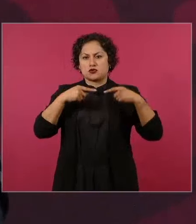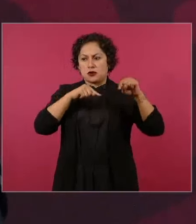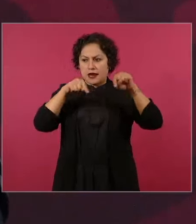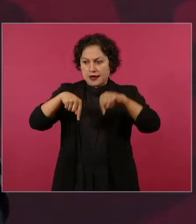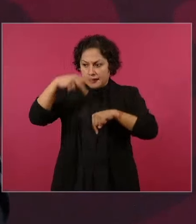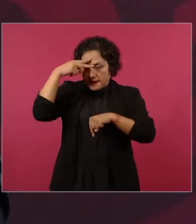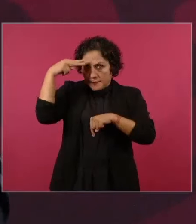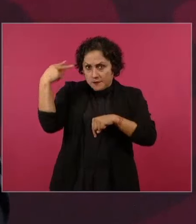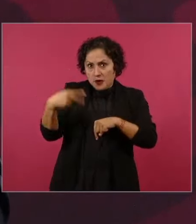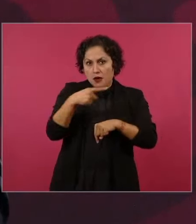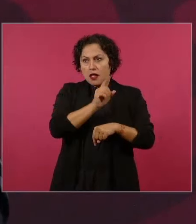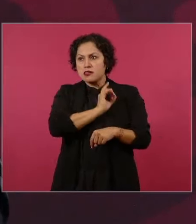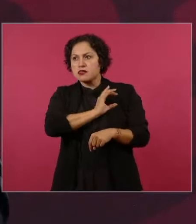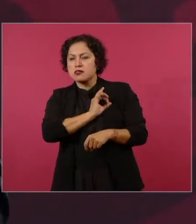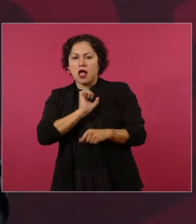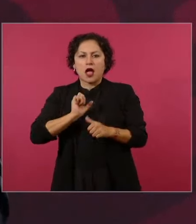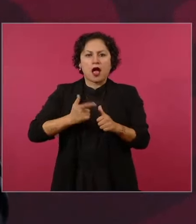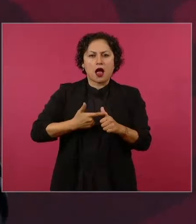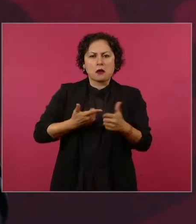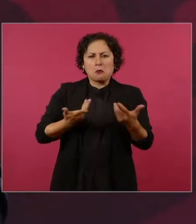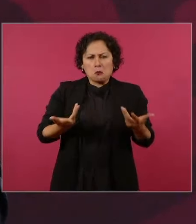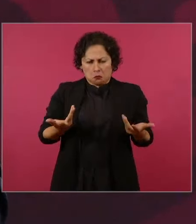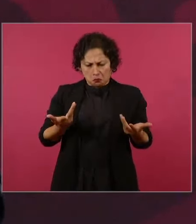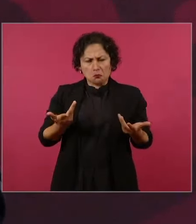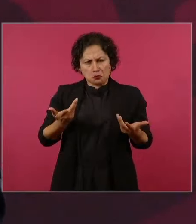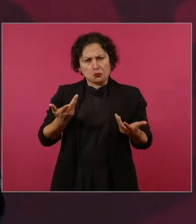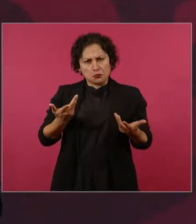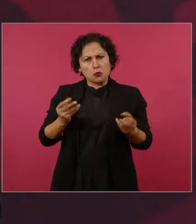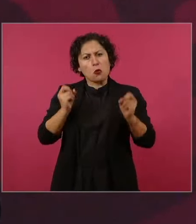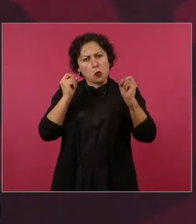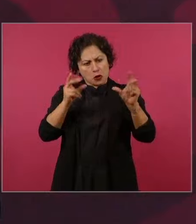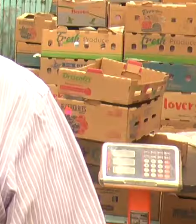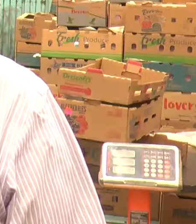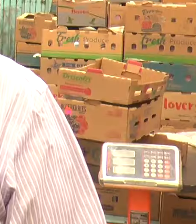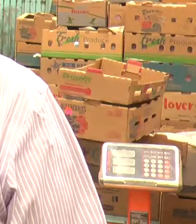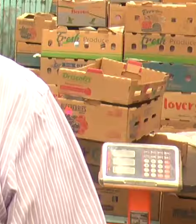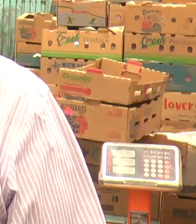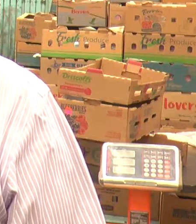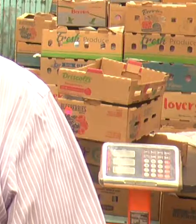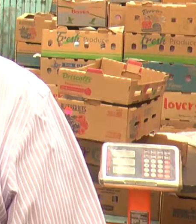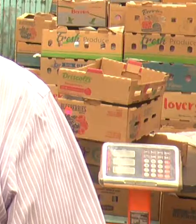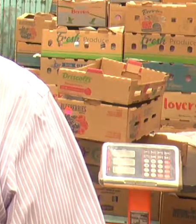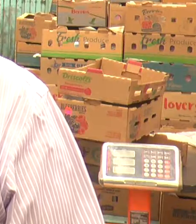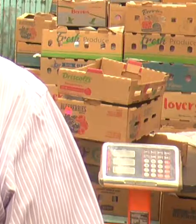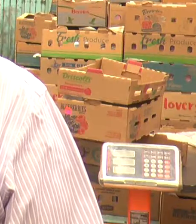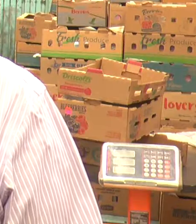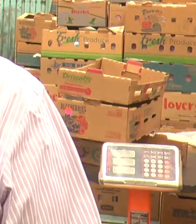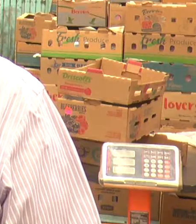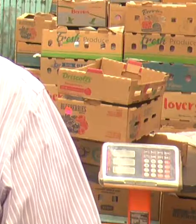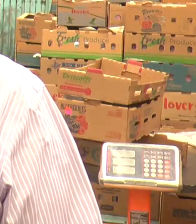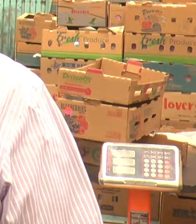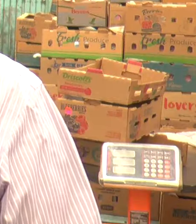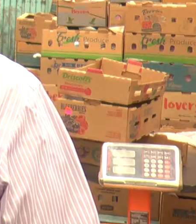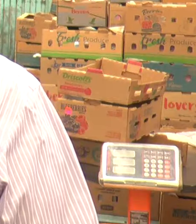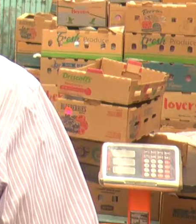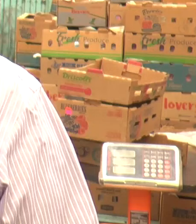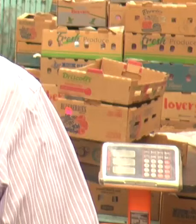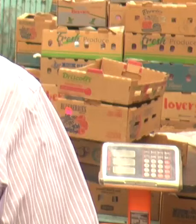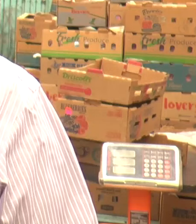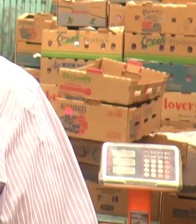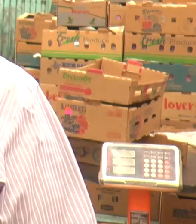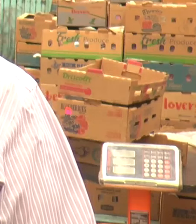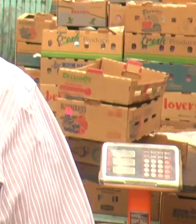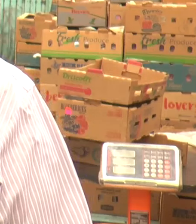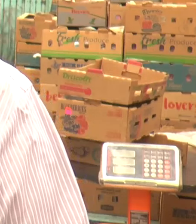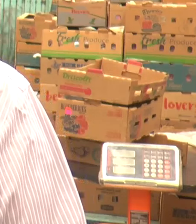busquemos protegerlos como siempre lo hemos hecho. No ha afectado en nada ahorita. ¿Por qué? Porque es